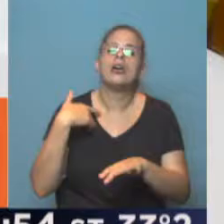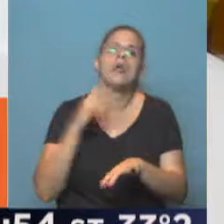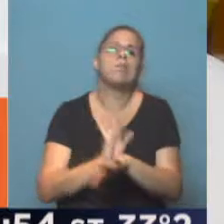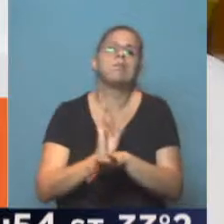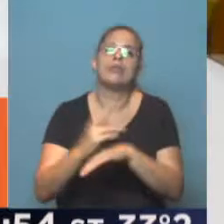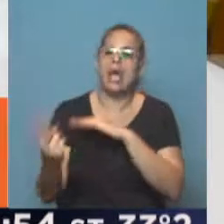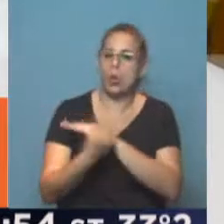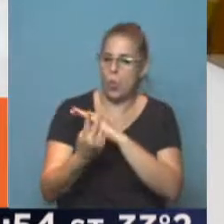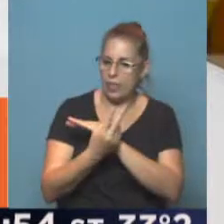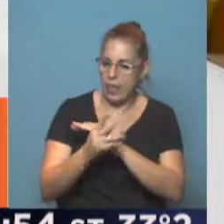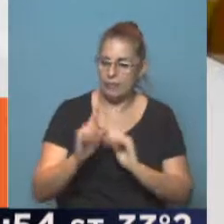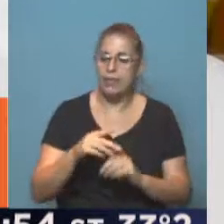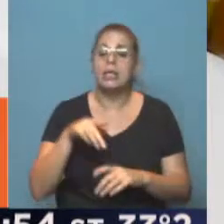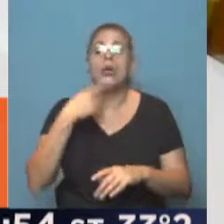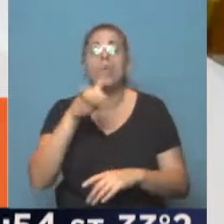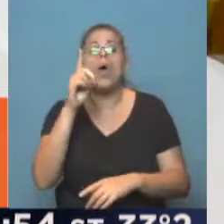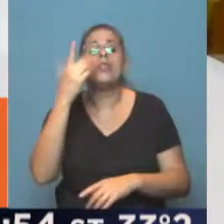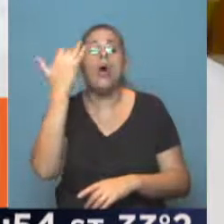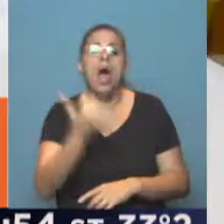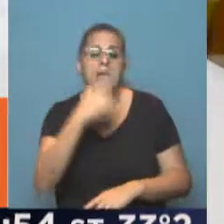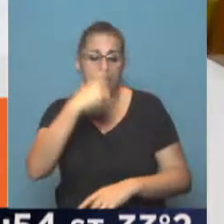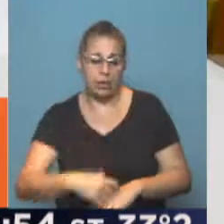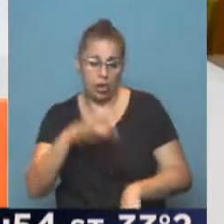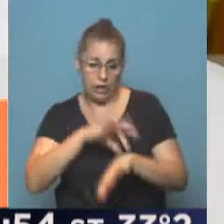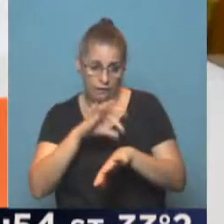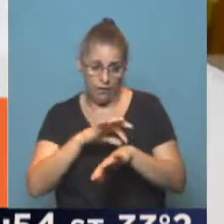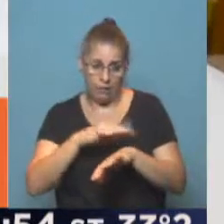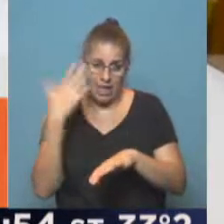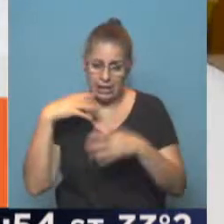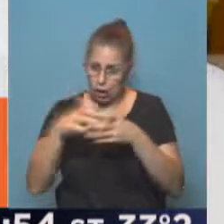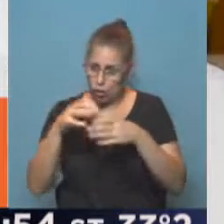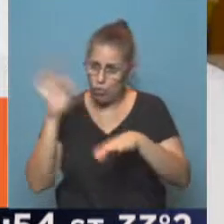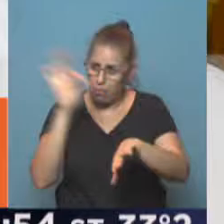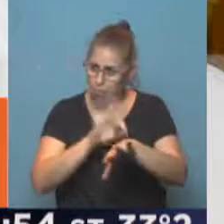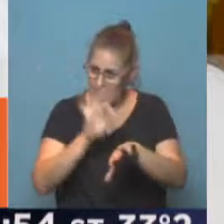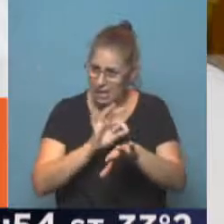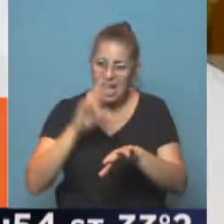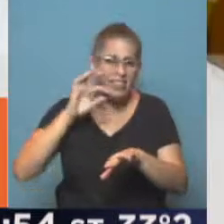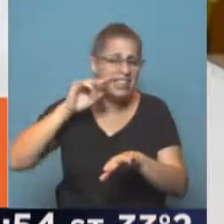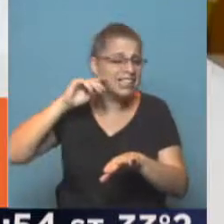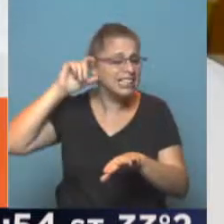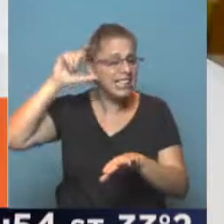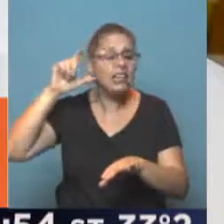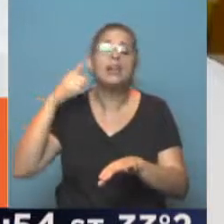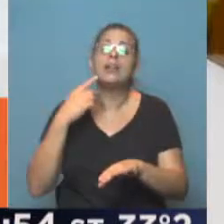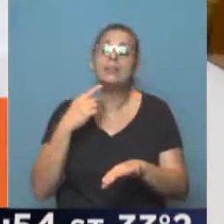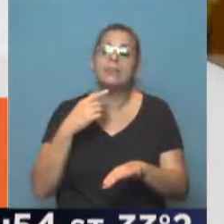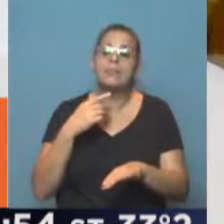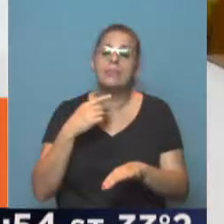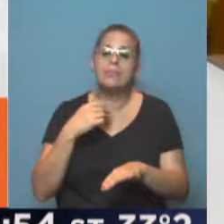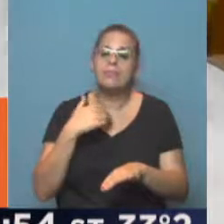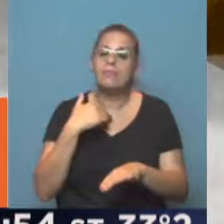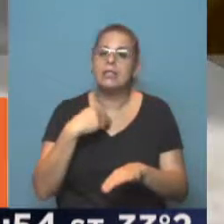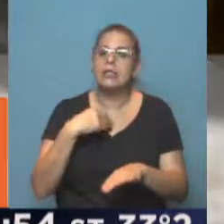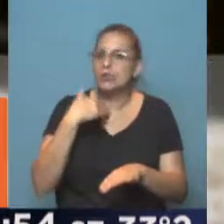es muy peleona usted tiene dengue hay un grupo de personas que fueron picadas e infectadas de dengue no sin tener